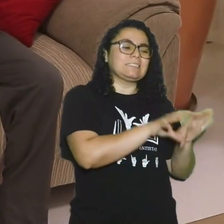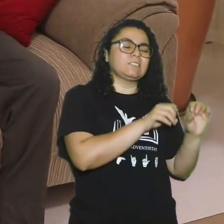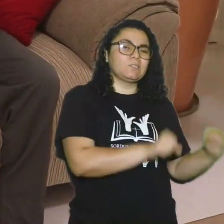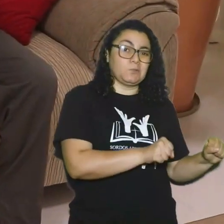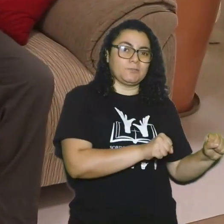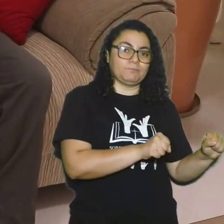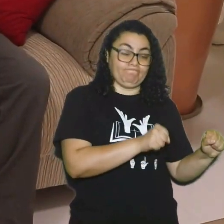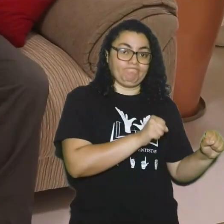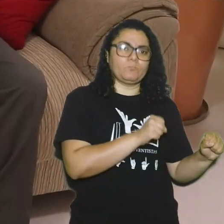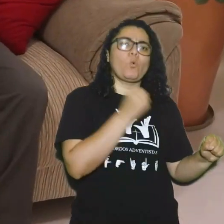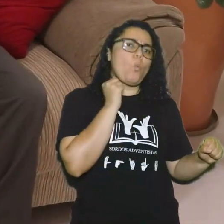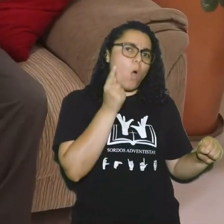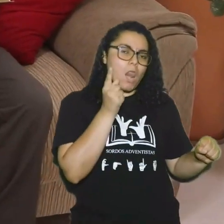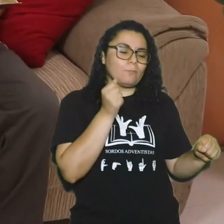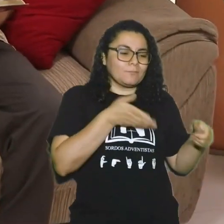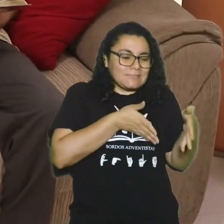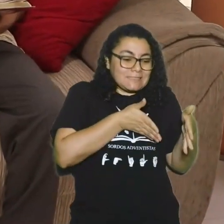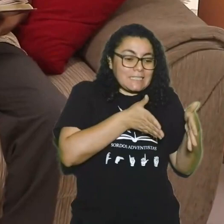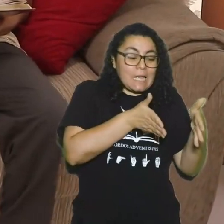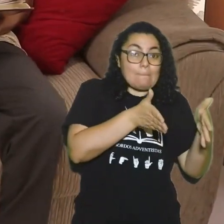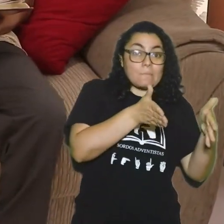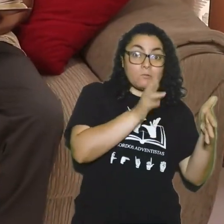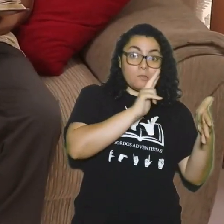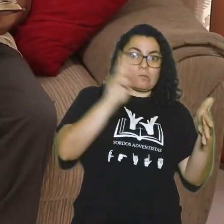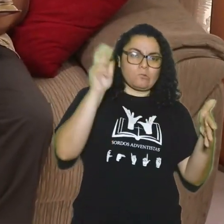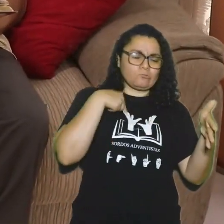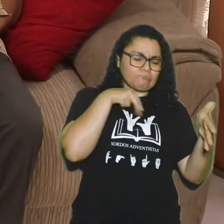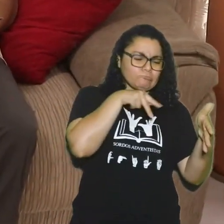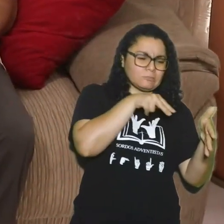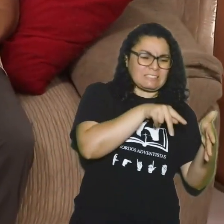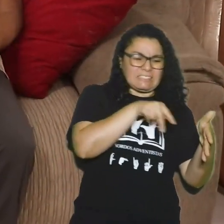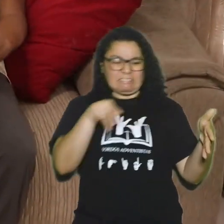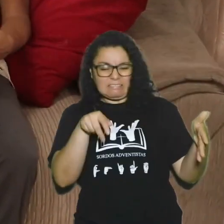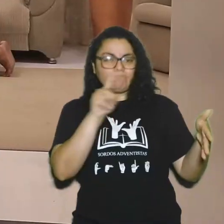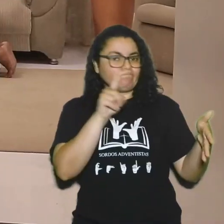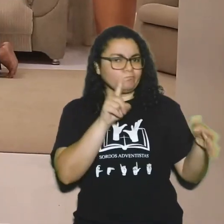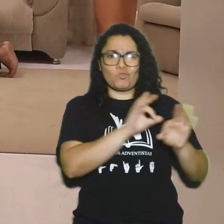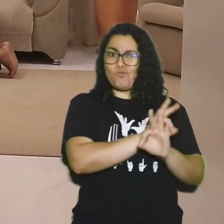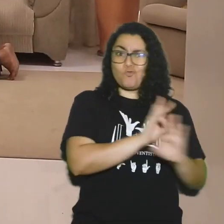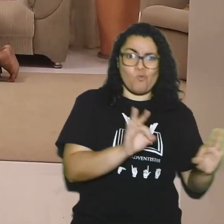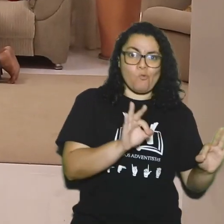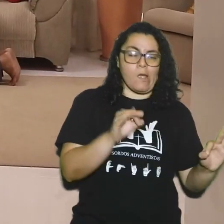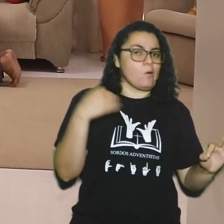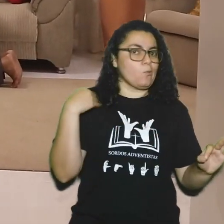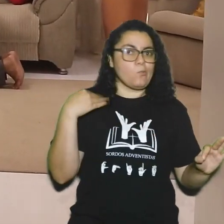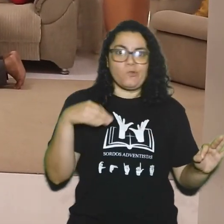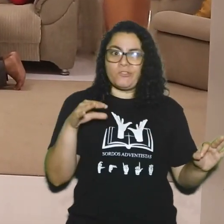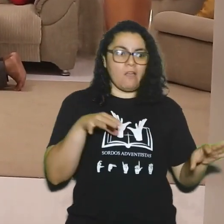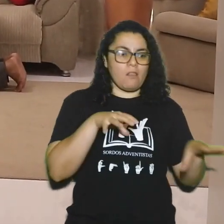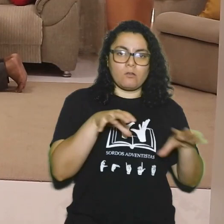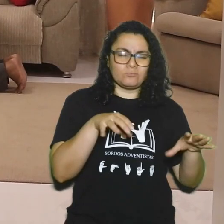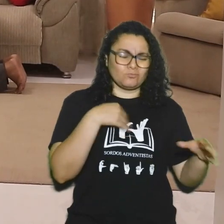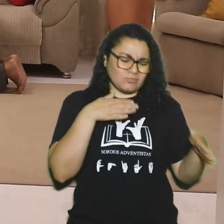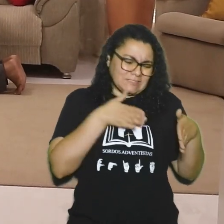de los caminos de Dios, no importaba lo que sucediese en nuestras vidas. Algunas costumbres en nuestro